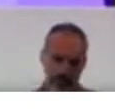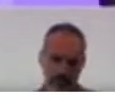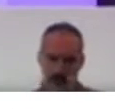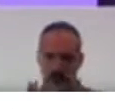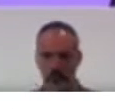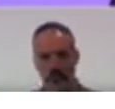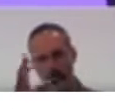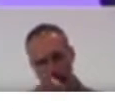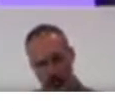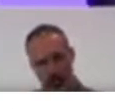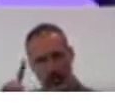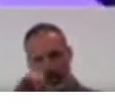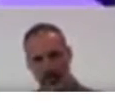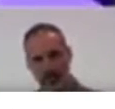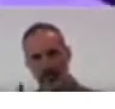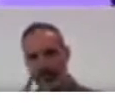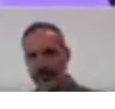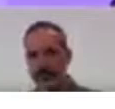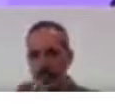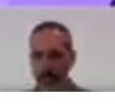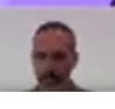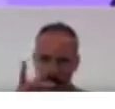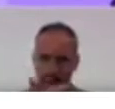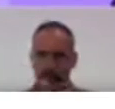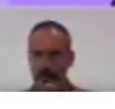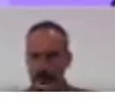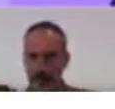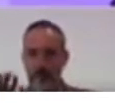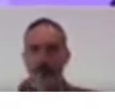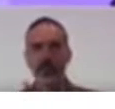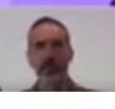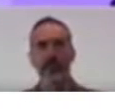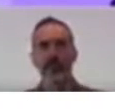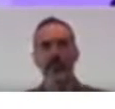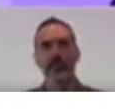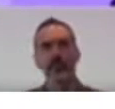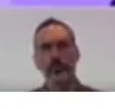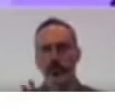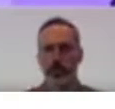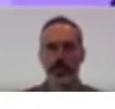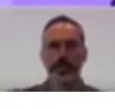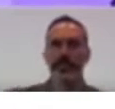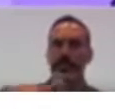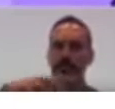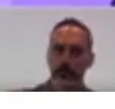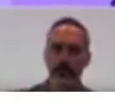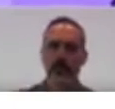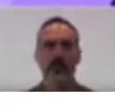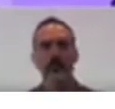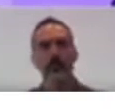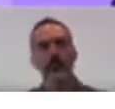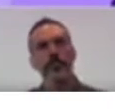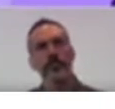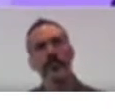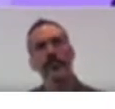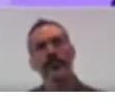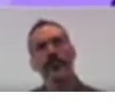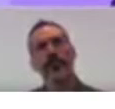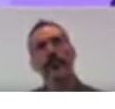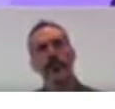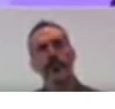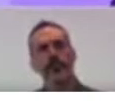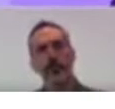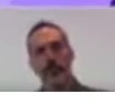comisiones, gracias por su trabajo, por su dedicación, por su compromiso a favor de las